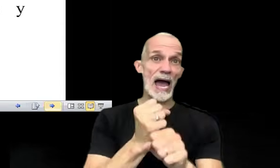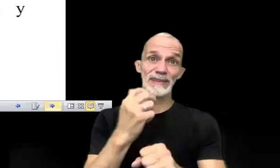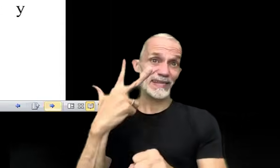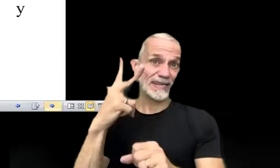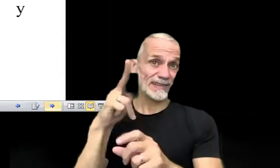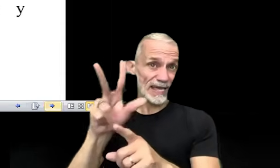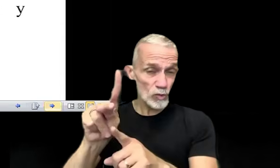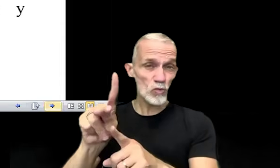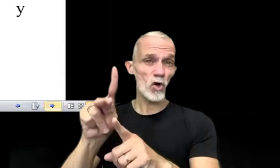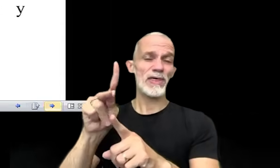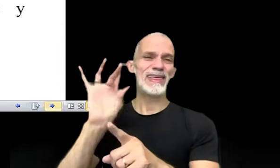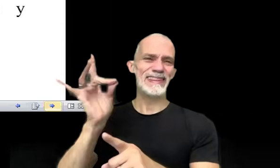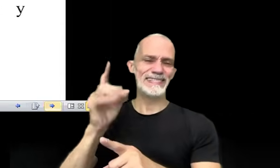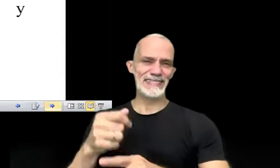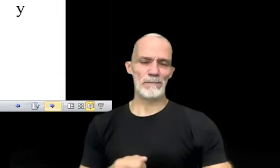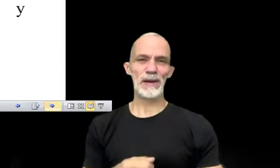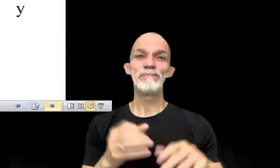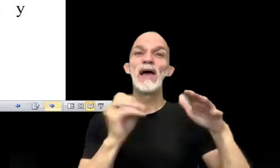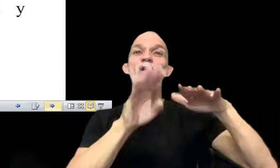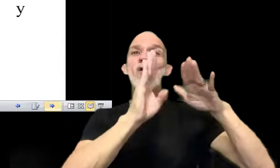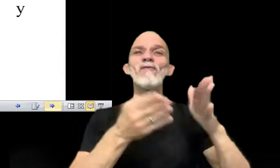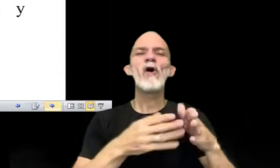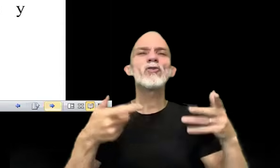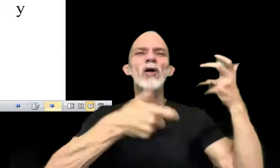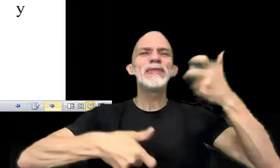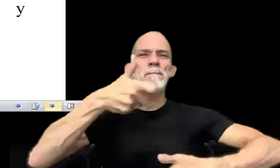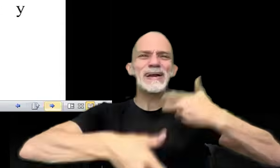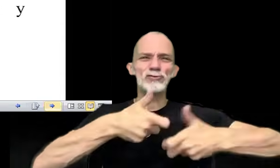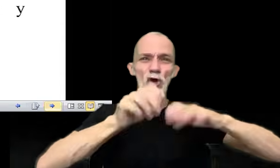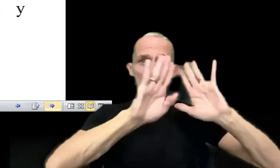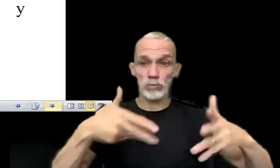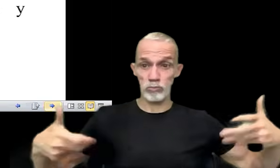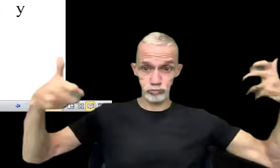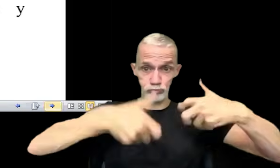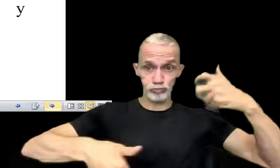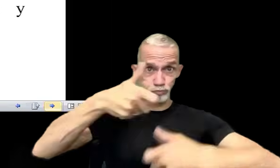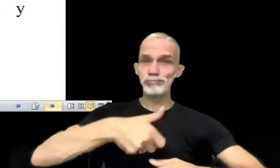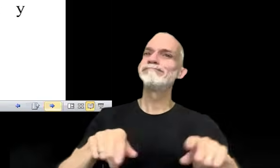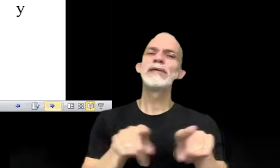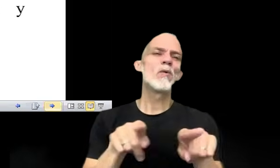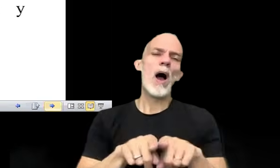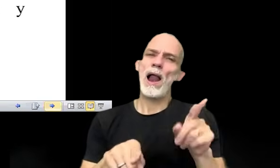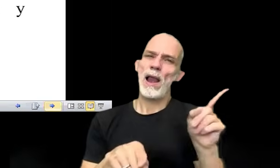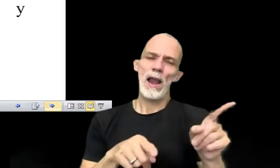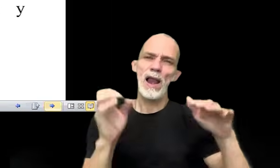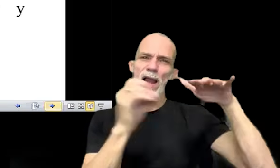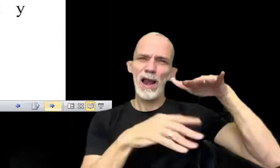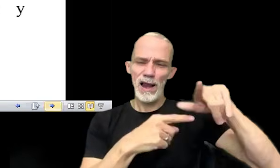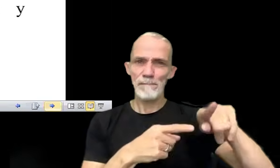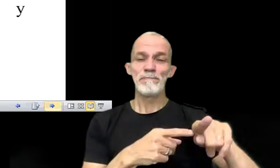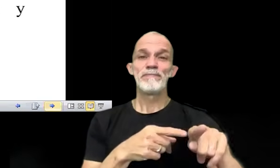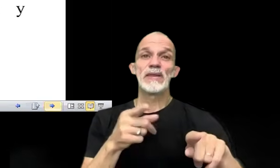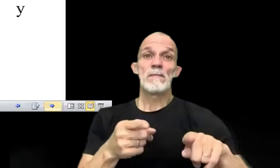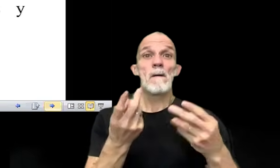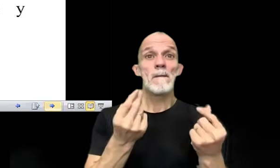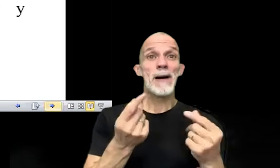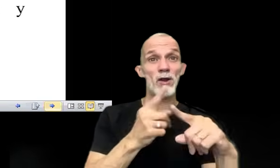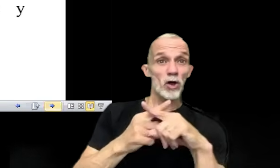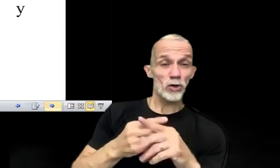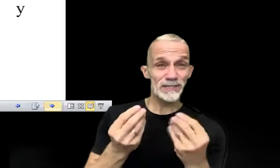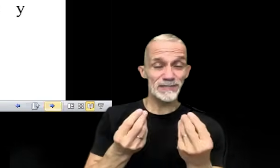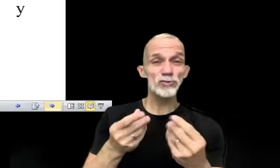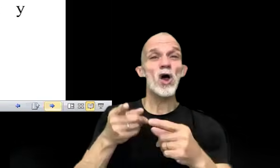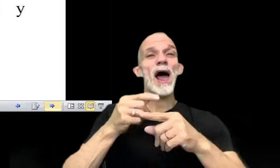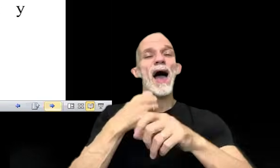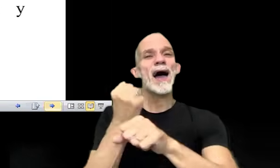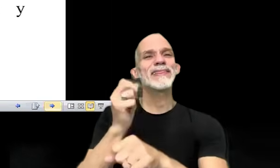ese 31/12. Los fondos comunes de inversión siguen la misma suerte. Al valor de cotización